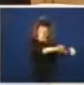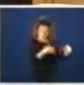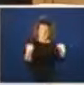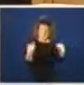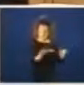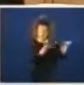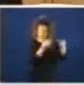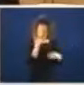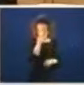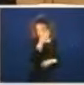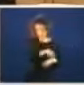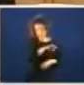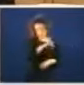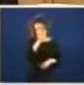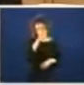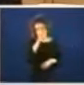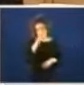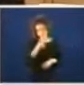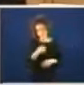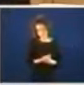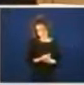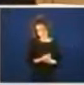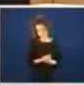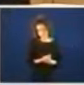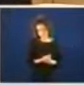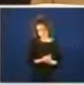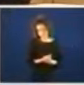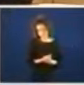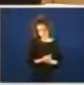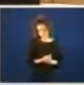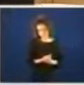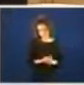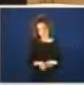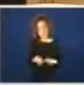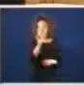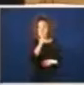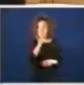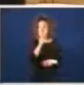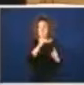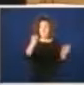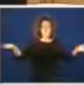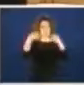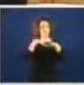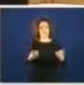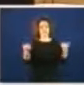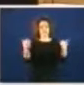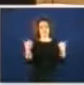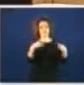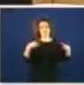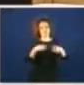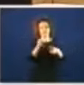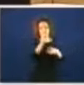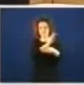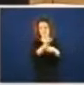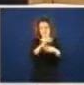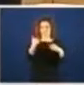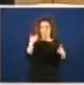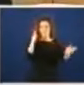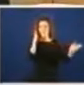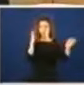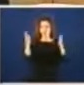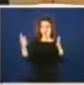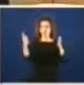Mire, señor Feijó Apela que non tiña responsabilidades No Partido Popular Nos tempos do señor Crespo